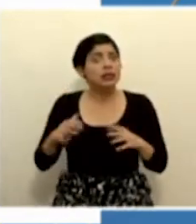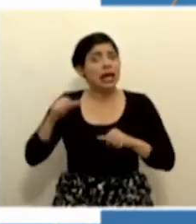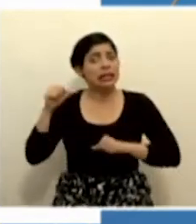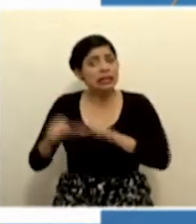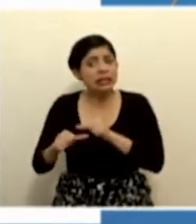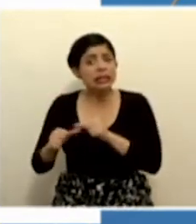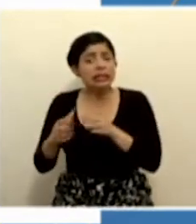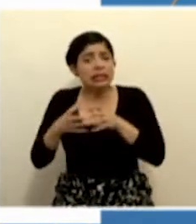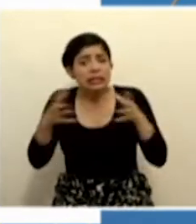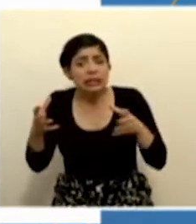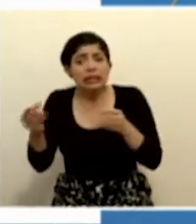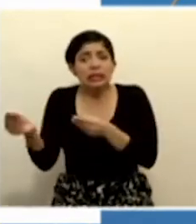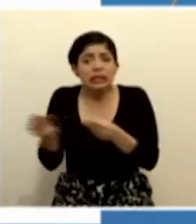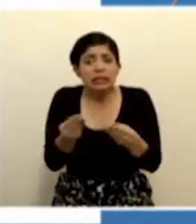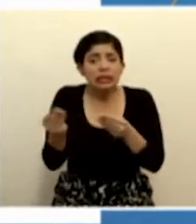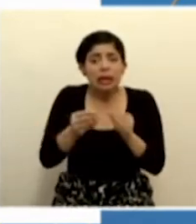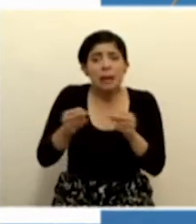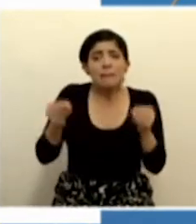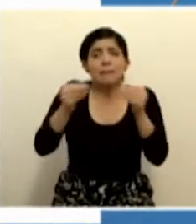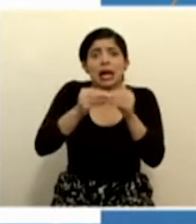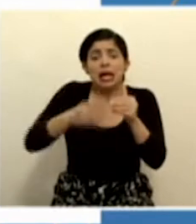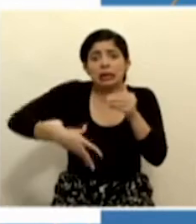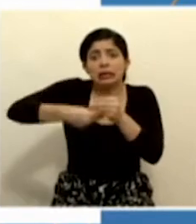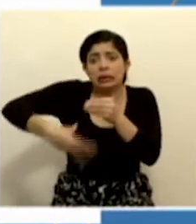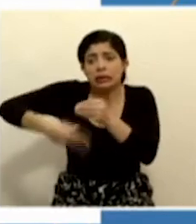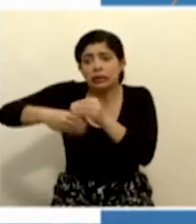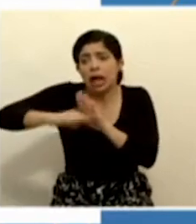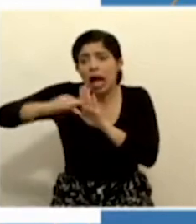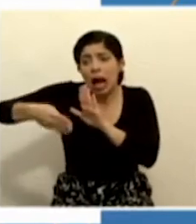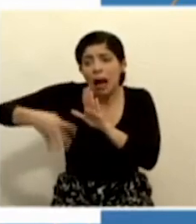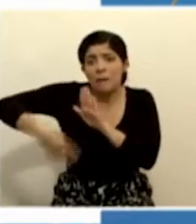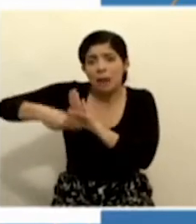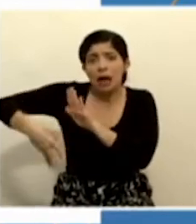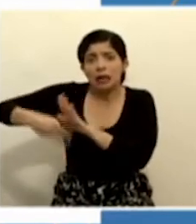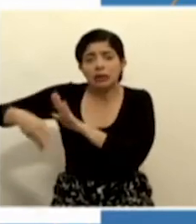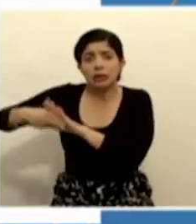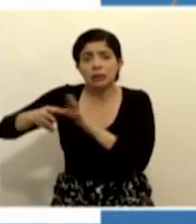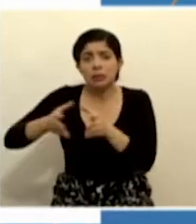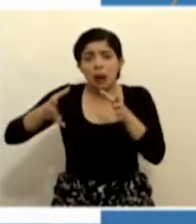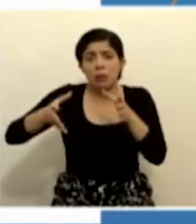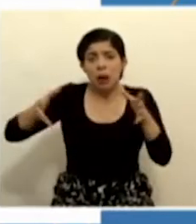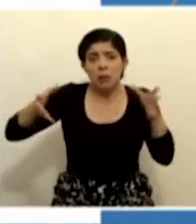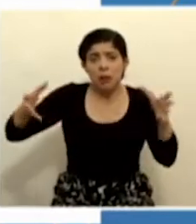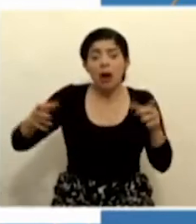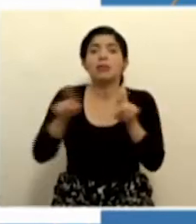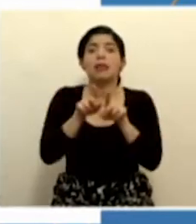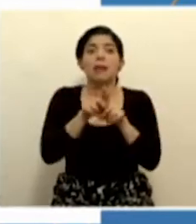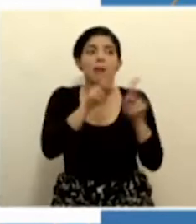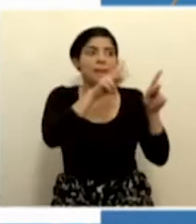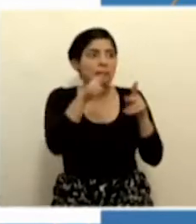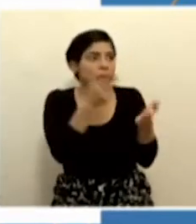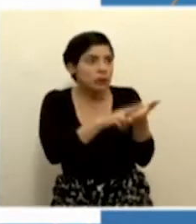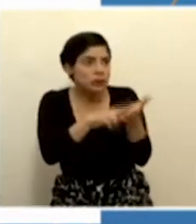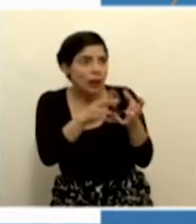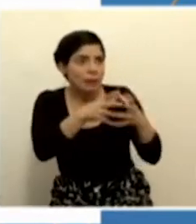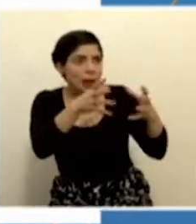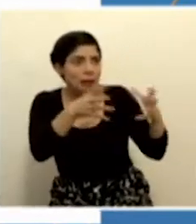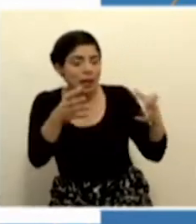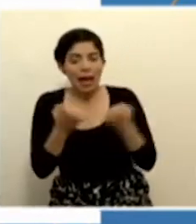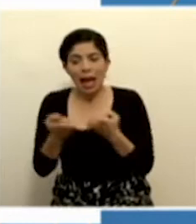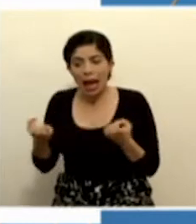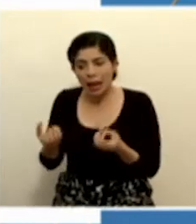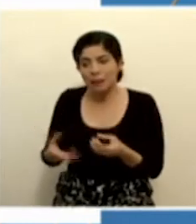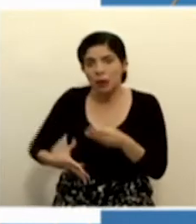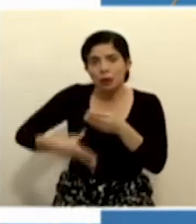para ampliar su capacidad instalada no sólo desde el punto de vista de camas de hospital sino el recurso humano y equipamiento para poderle